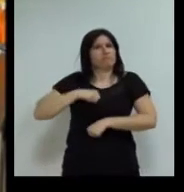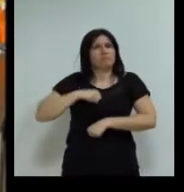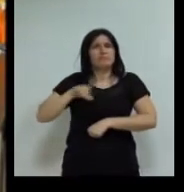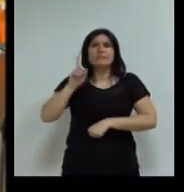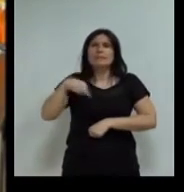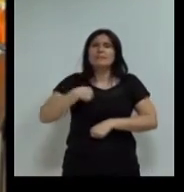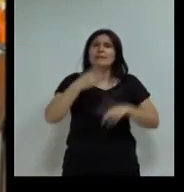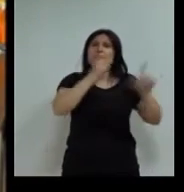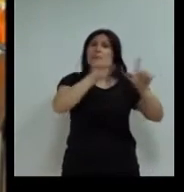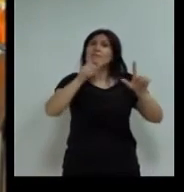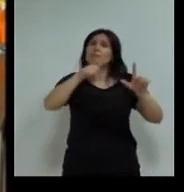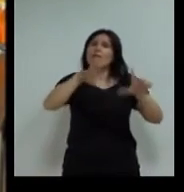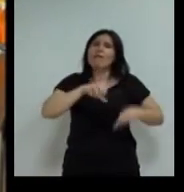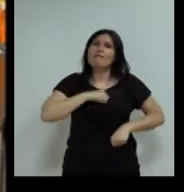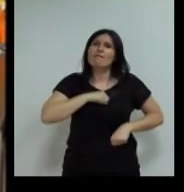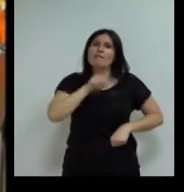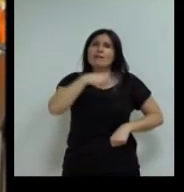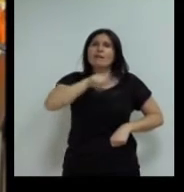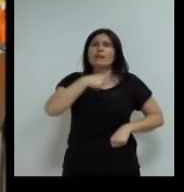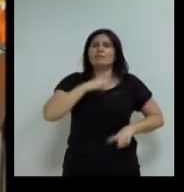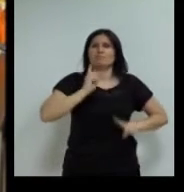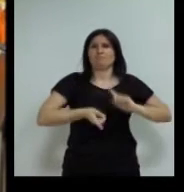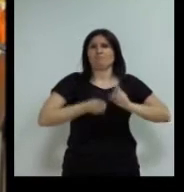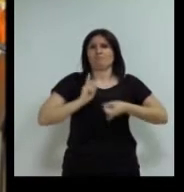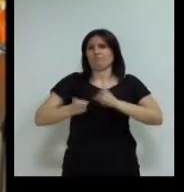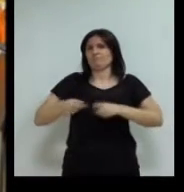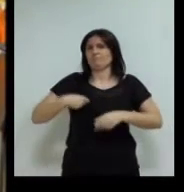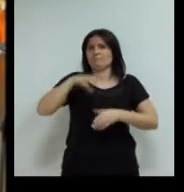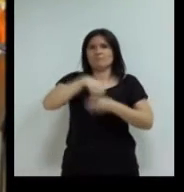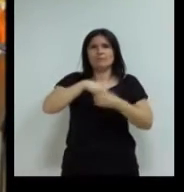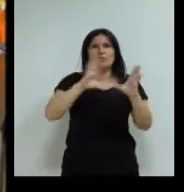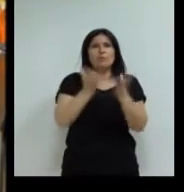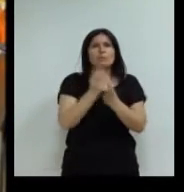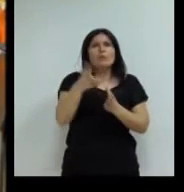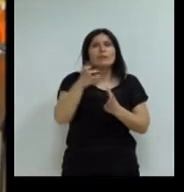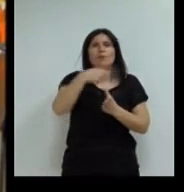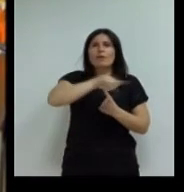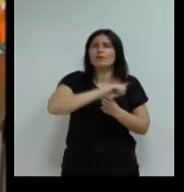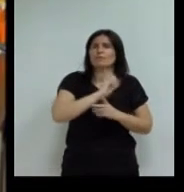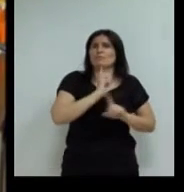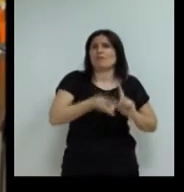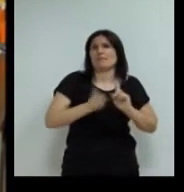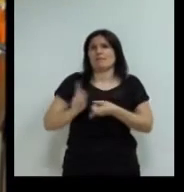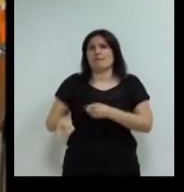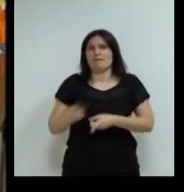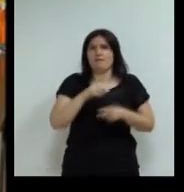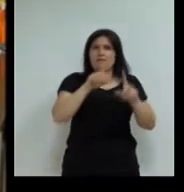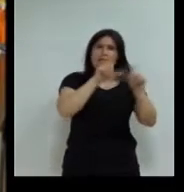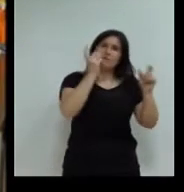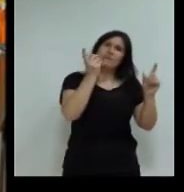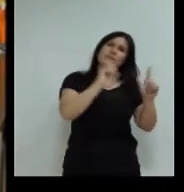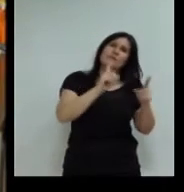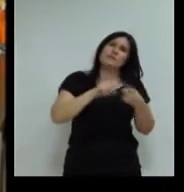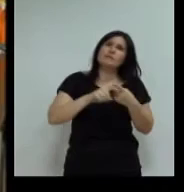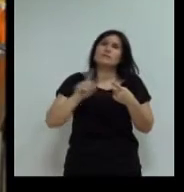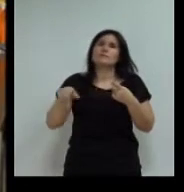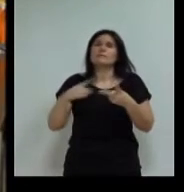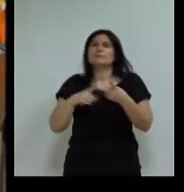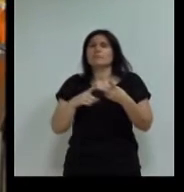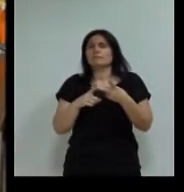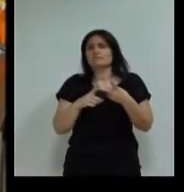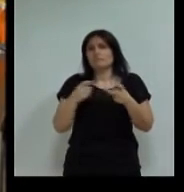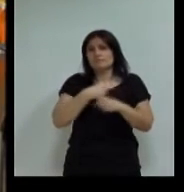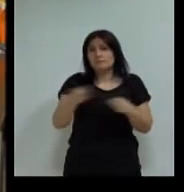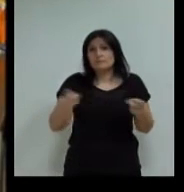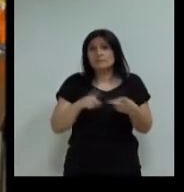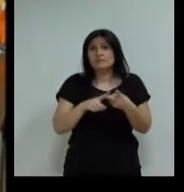que son las que cortan el bacalao, las que mandan en el mundo de los derechos y las que condenan los